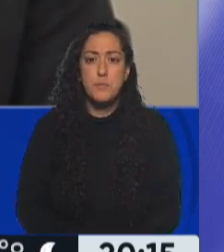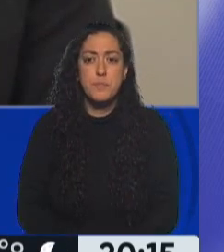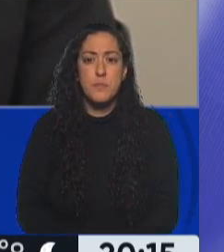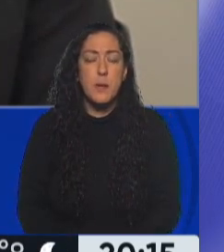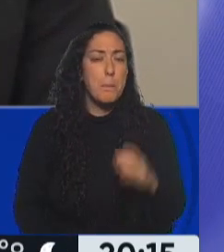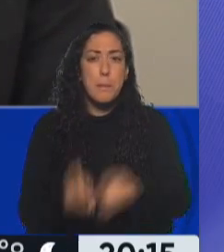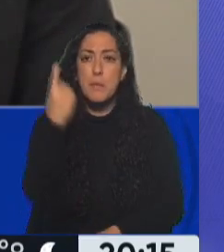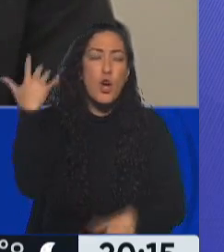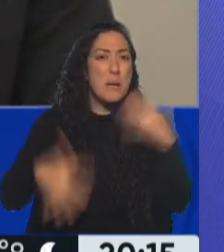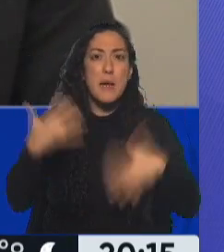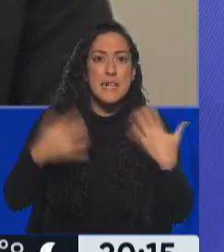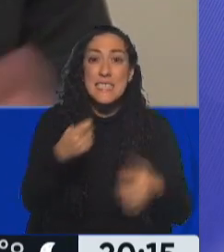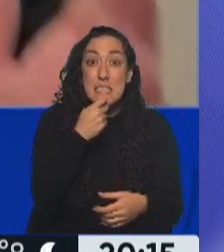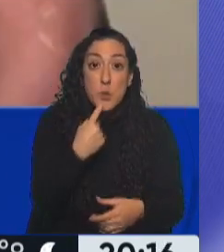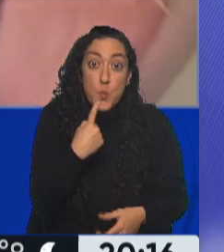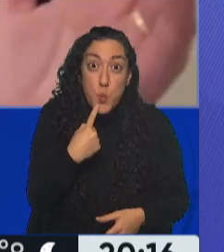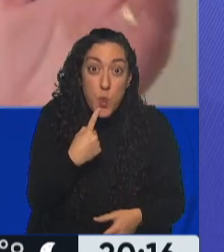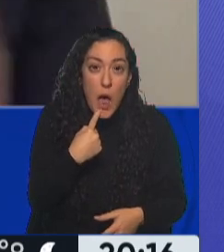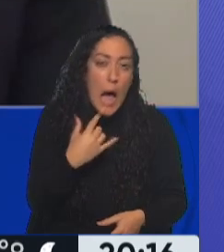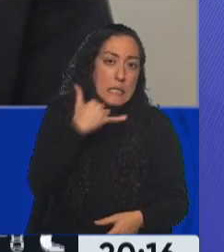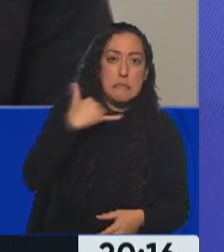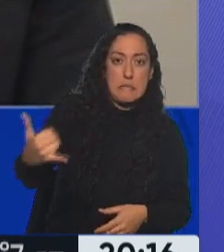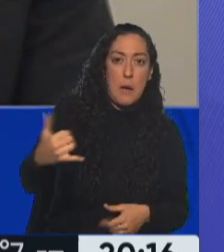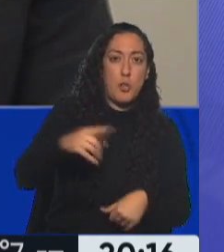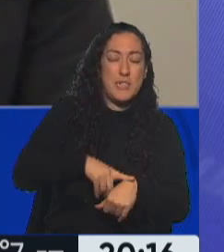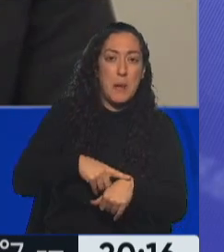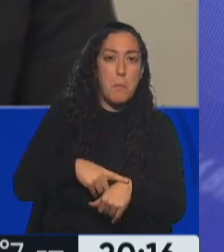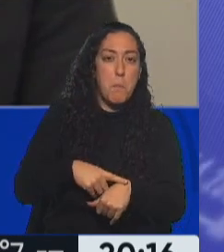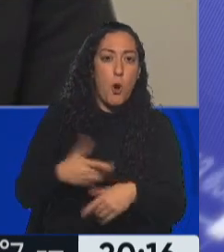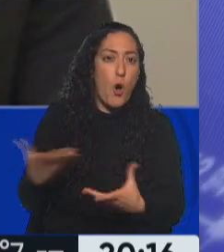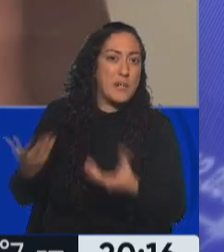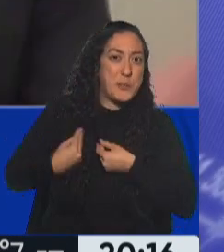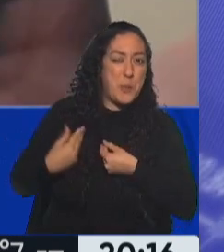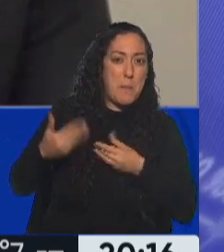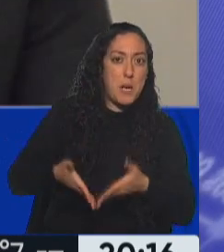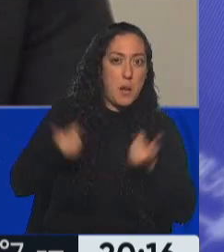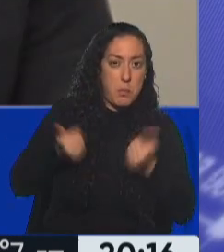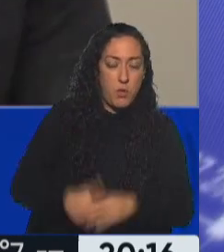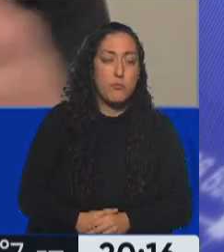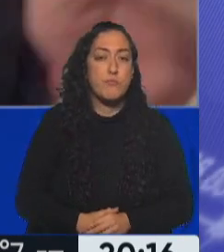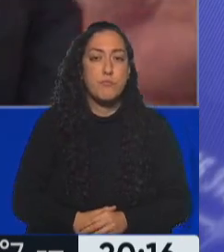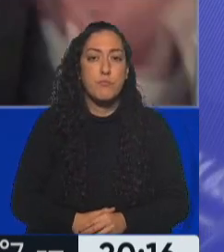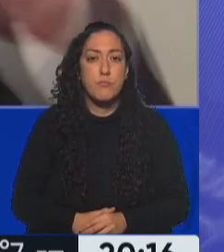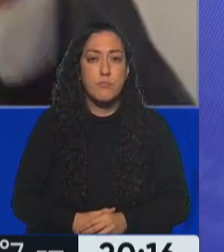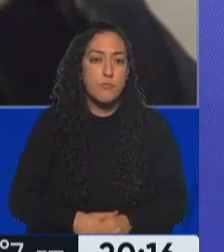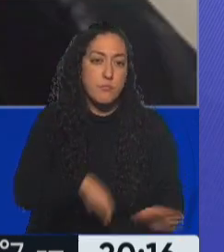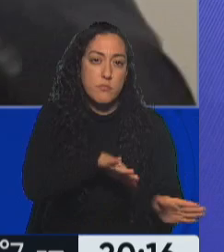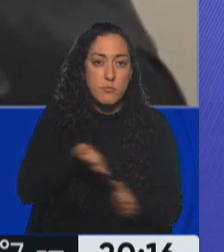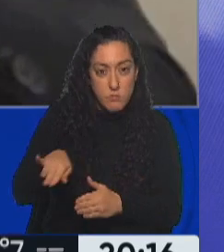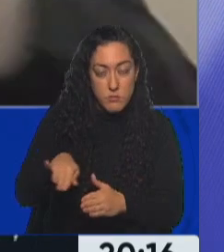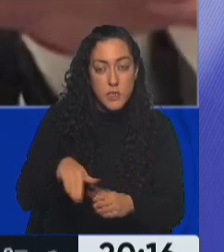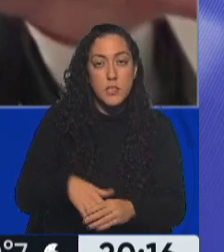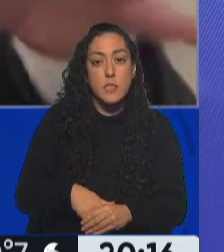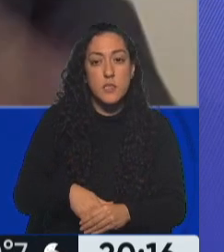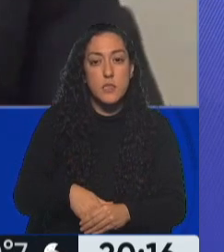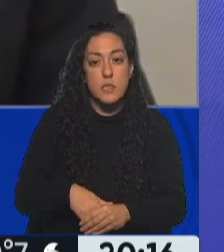sistema de emergencias ante la duda, ¿no? Para poder optimizar el tiempo del rescate. Fuera de esto es buscar, o sea, mantenerse